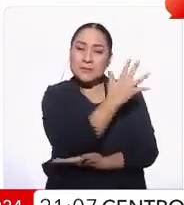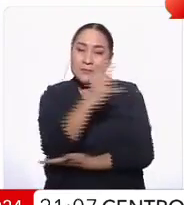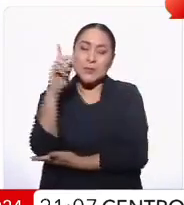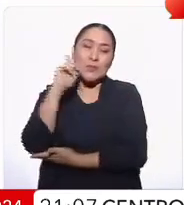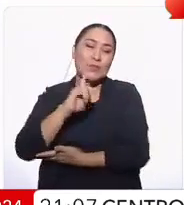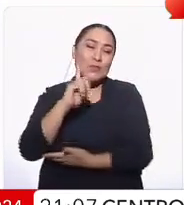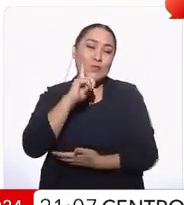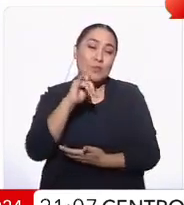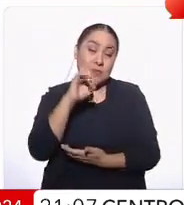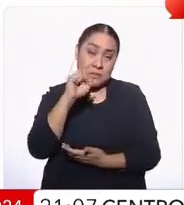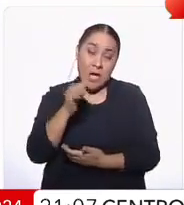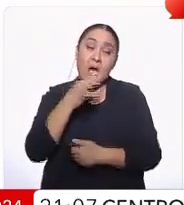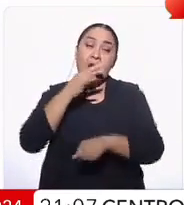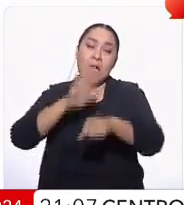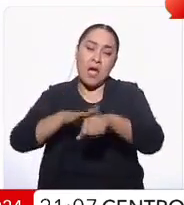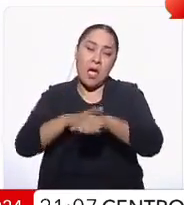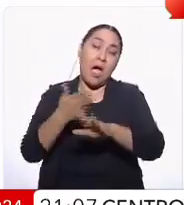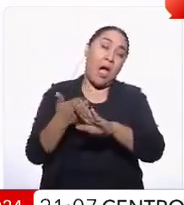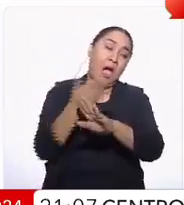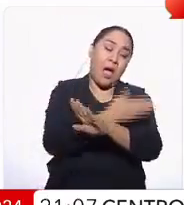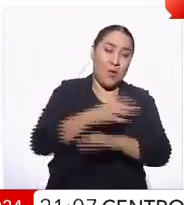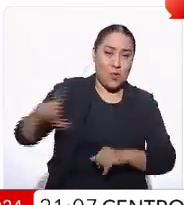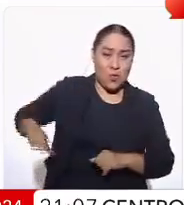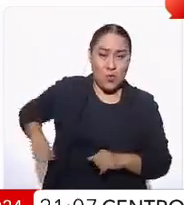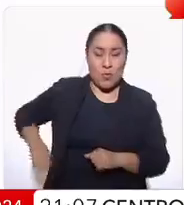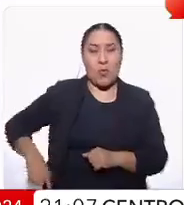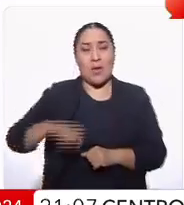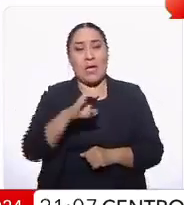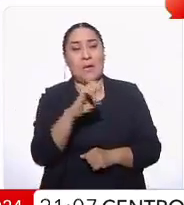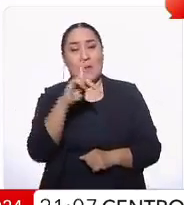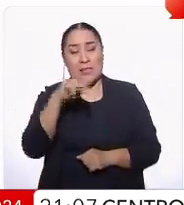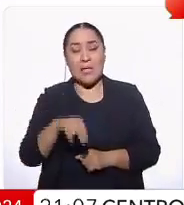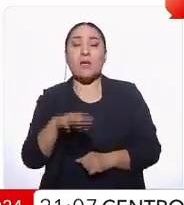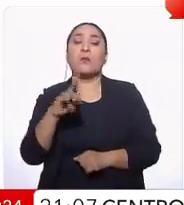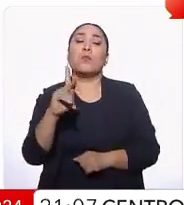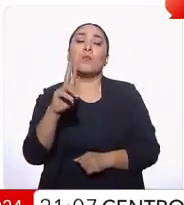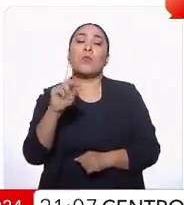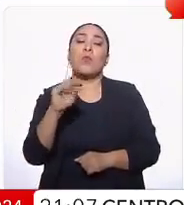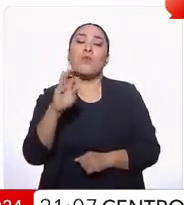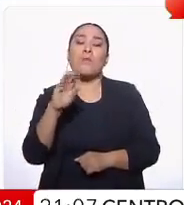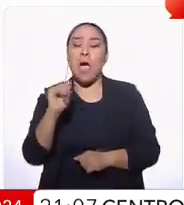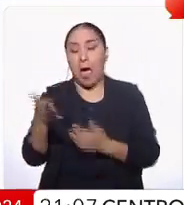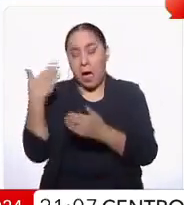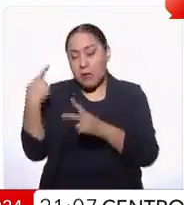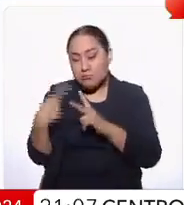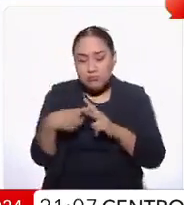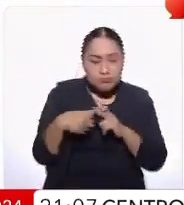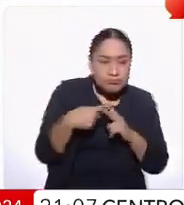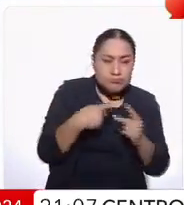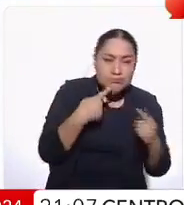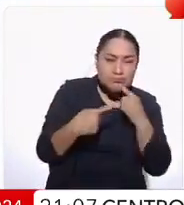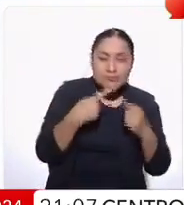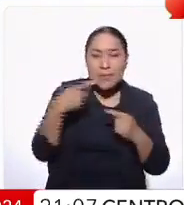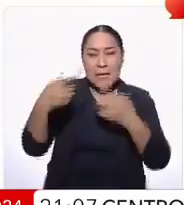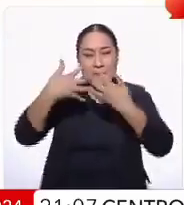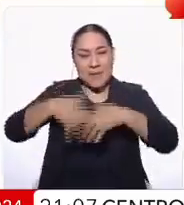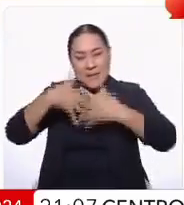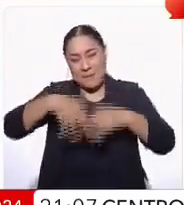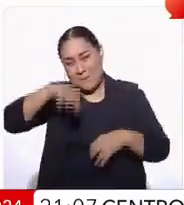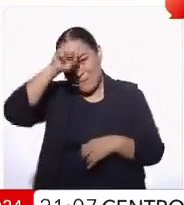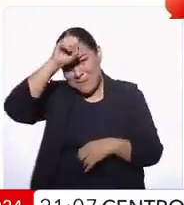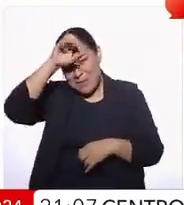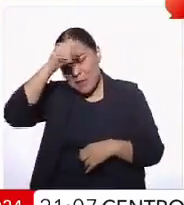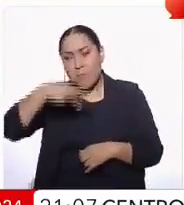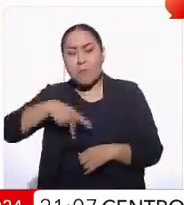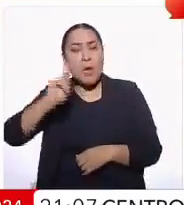Albores, denunció que en el sexenio de Peña Nieto, la Profepa avaló los pagos hechos por la empresa minera, aún cuando no